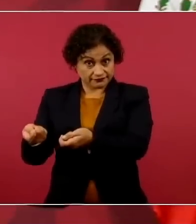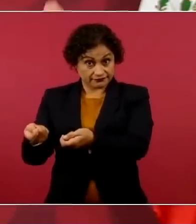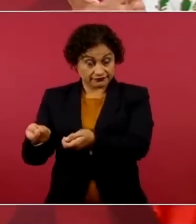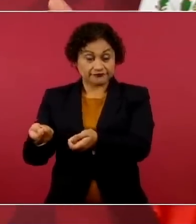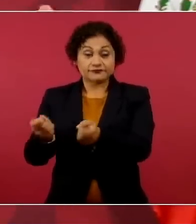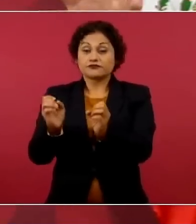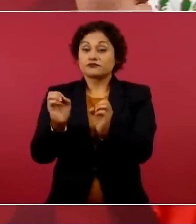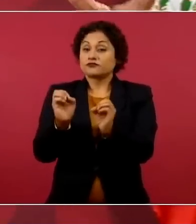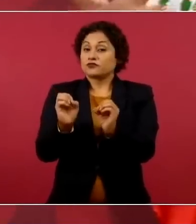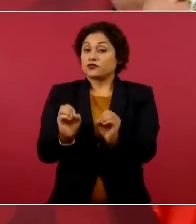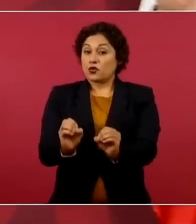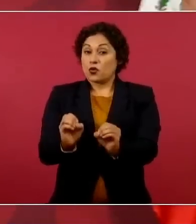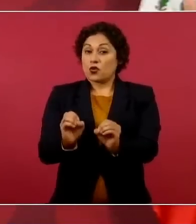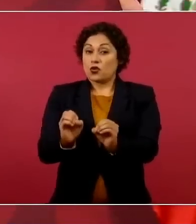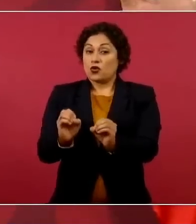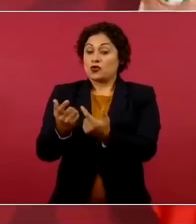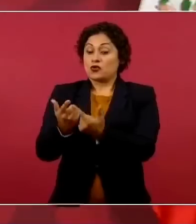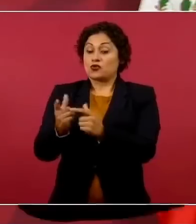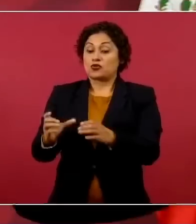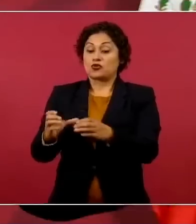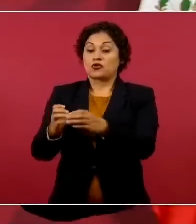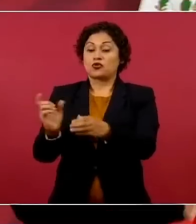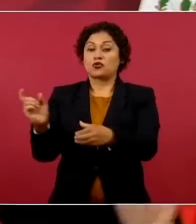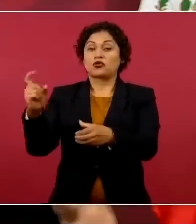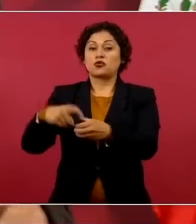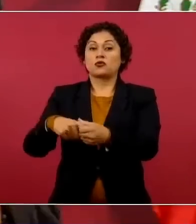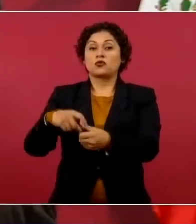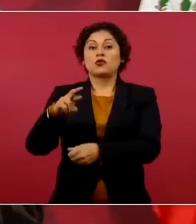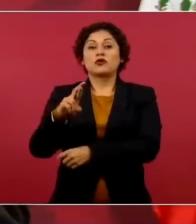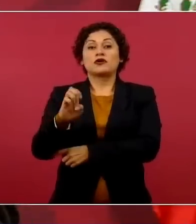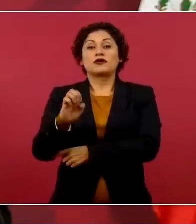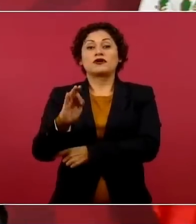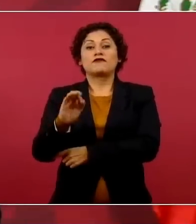¿O al grupo de Reforma?